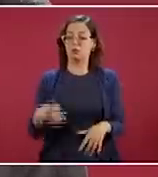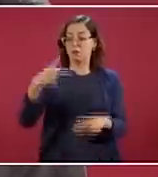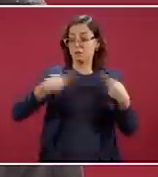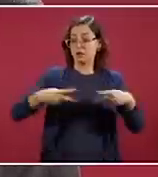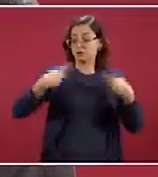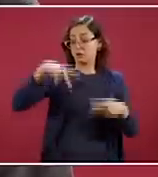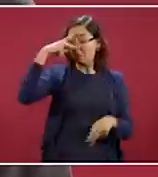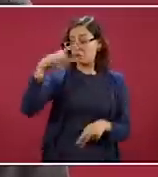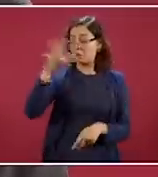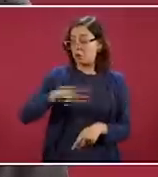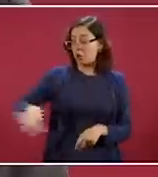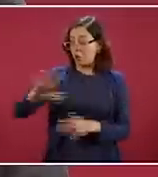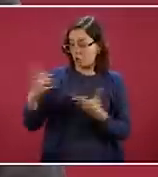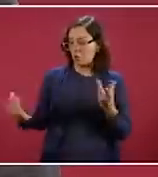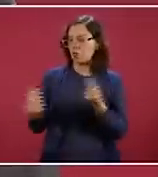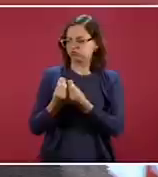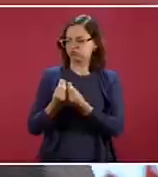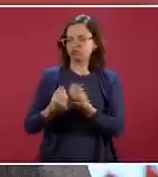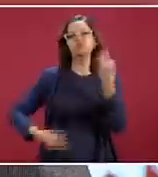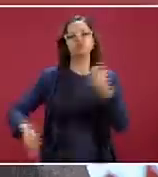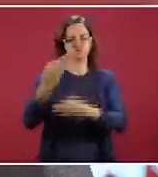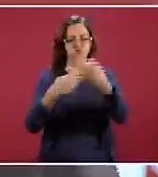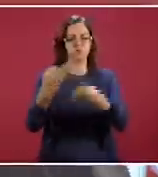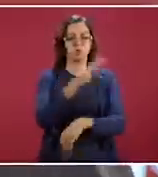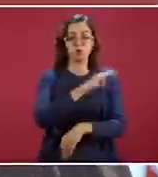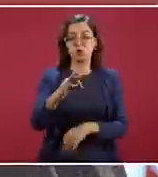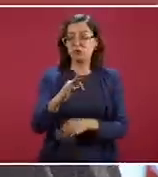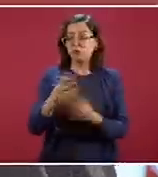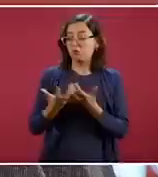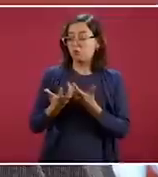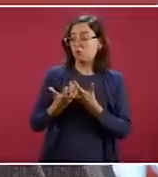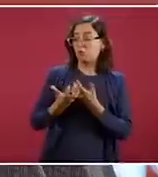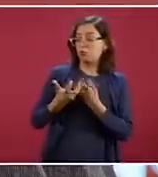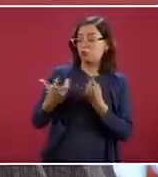todo, sin el pueblo nada.